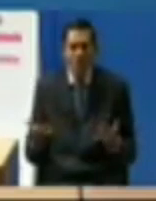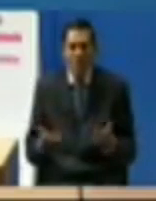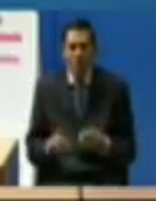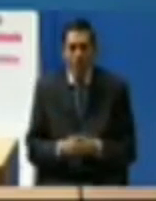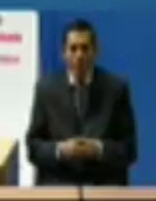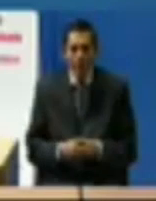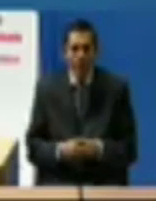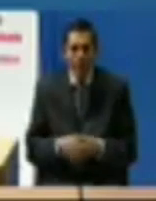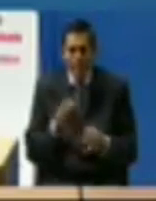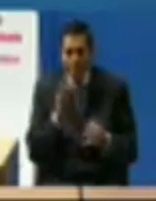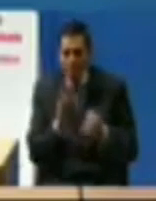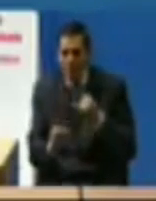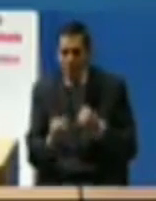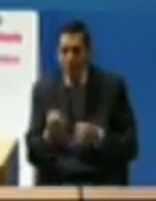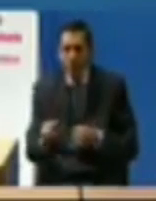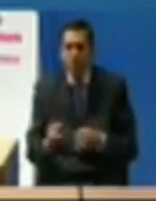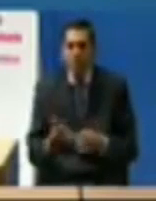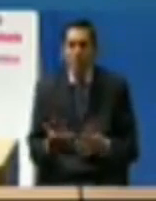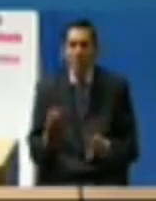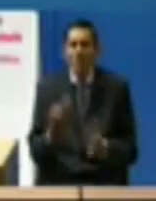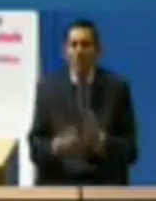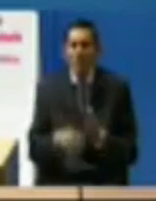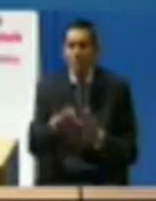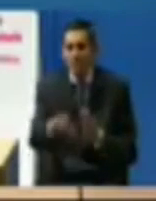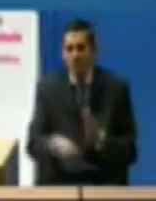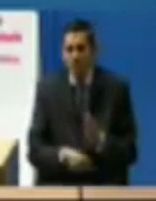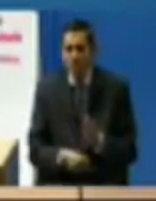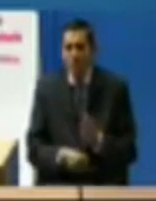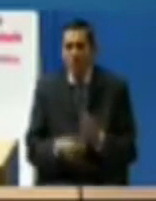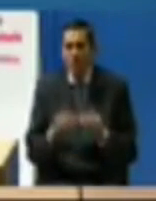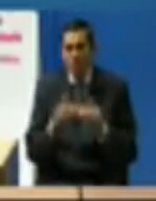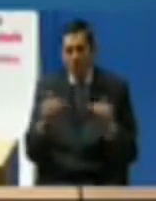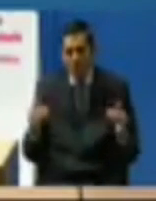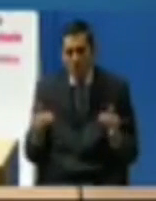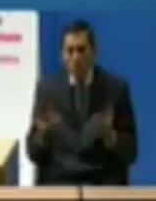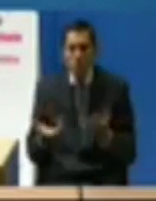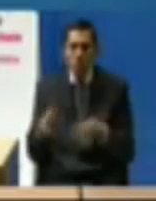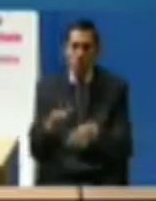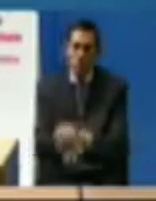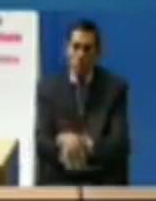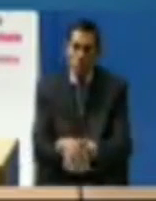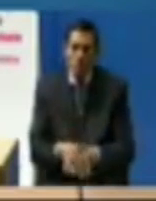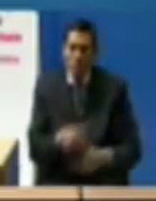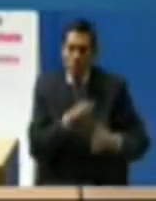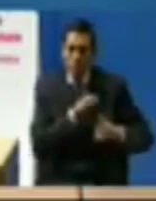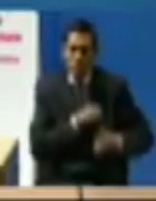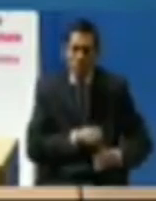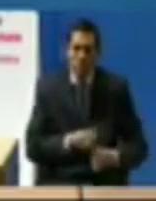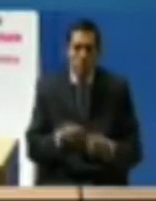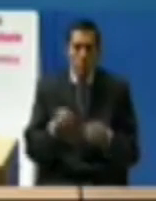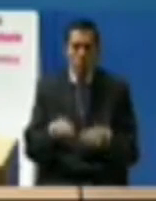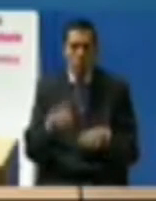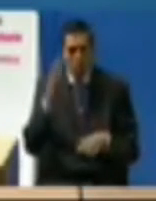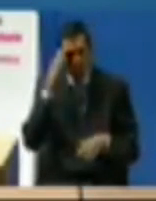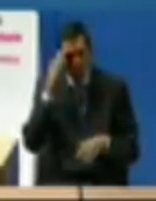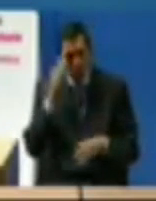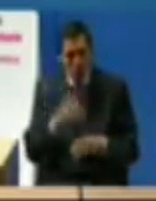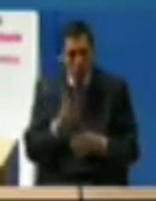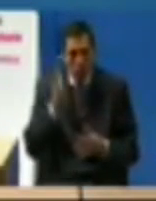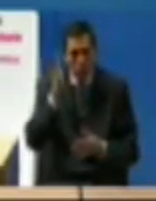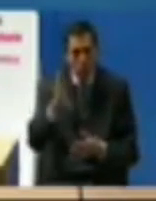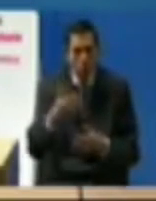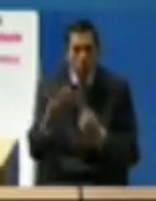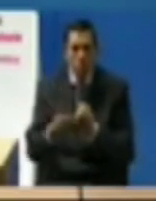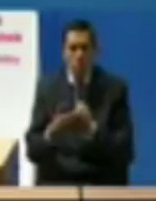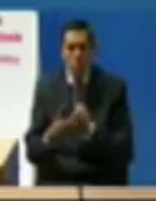distancia que hace falta para alcanzar la equidad en la integración de los cargos de elección popular y quizás en el futuro próximo